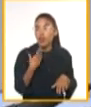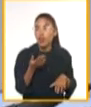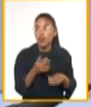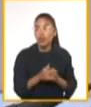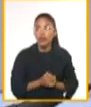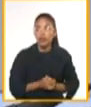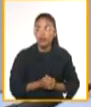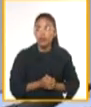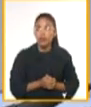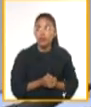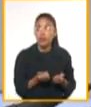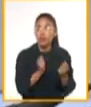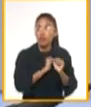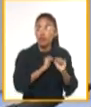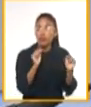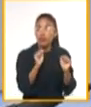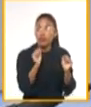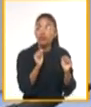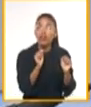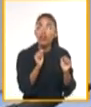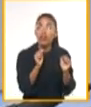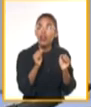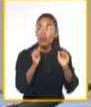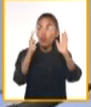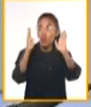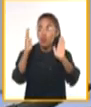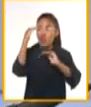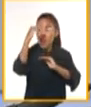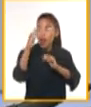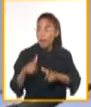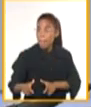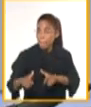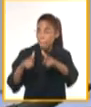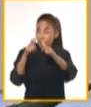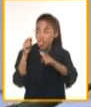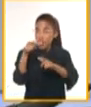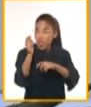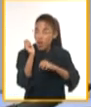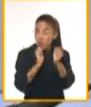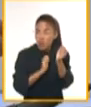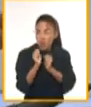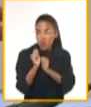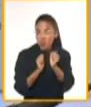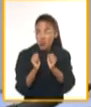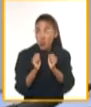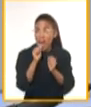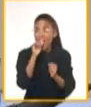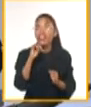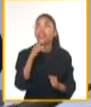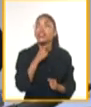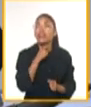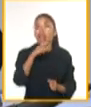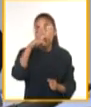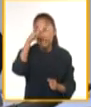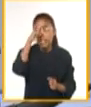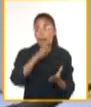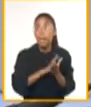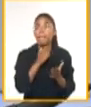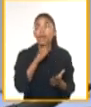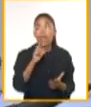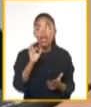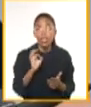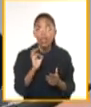los interruptores, y el interruptor de la línea en Diezmero no actúa correctamente. Por tanto, entra entonces las protecciones de